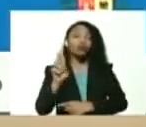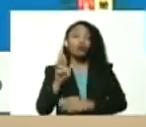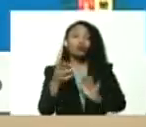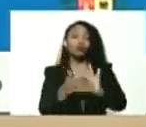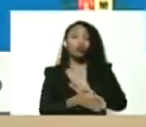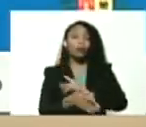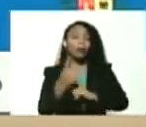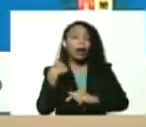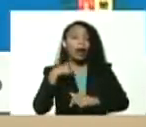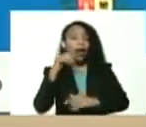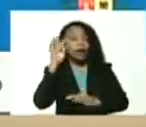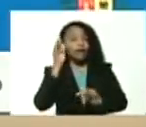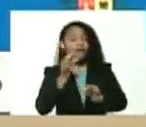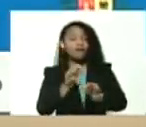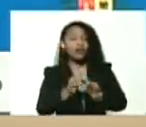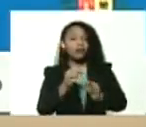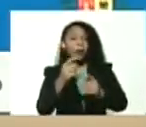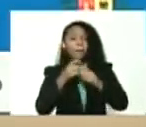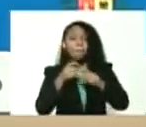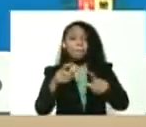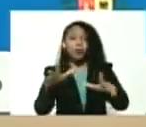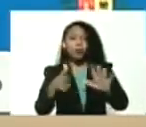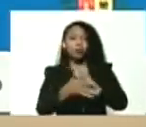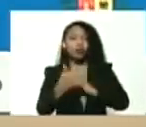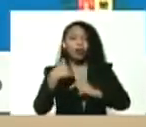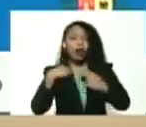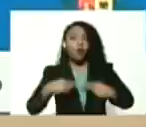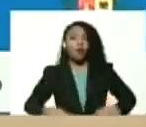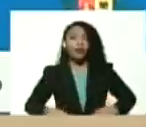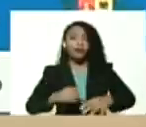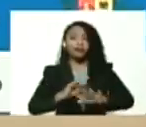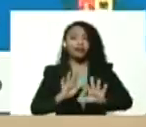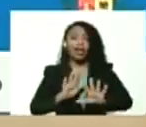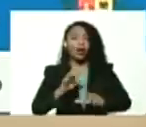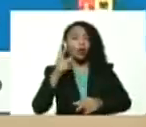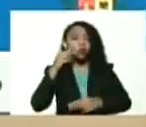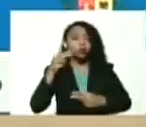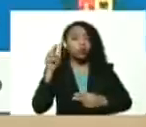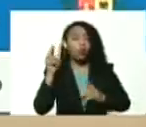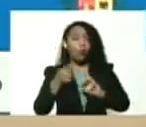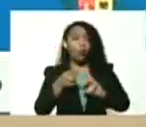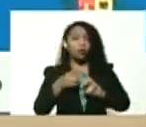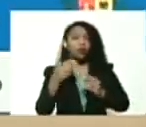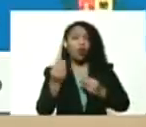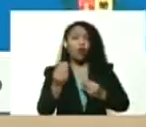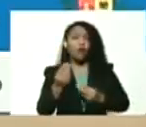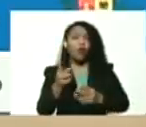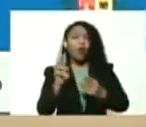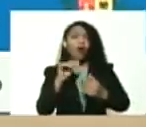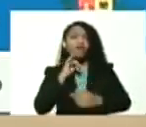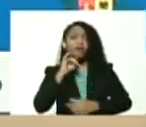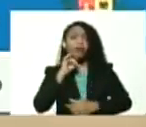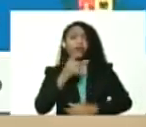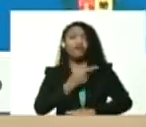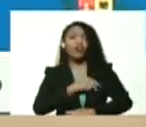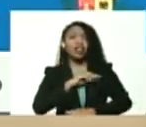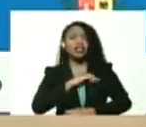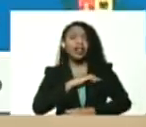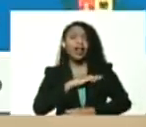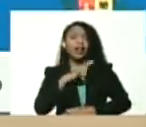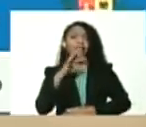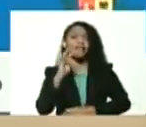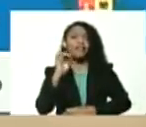para la fake news. La humanidad, bueno, ya conoce lo que es una noticia falsa llamada fake